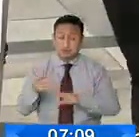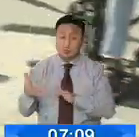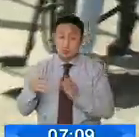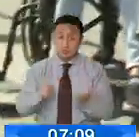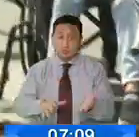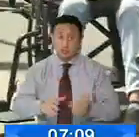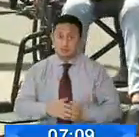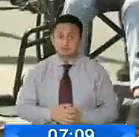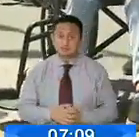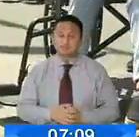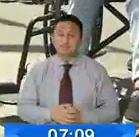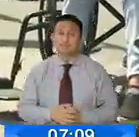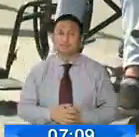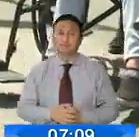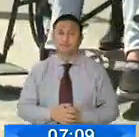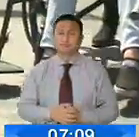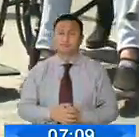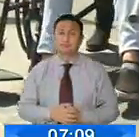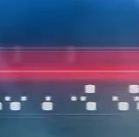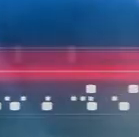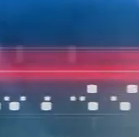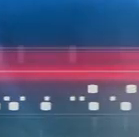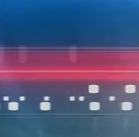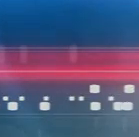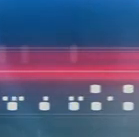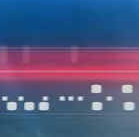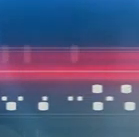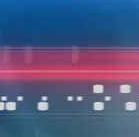pacientes. En Quito informó Adriana Rojas.